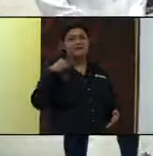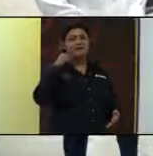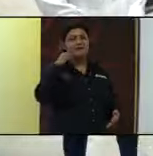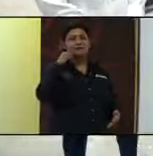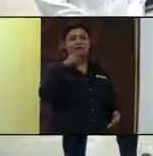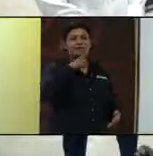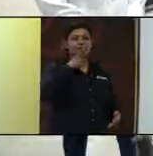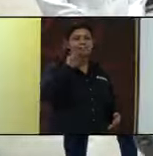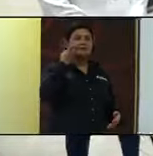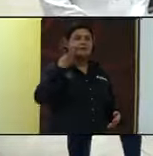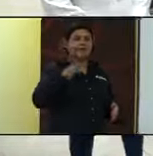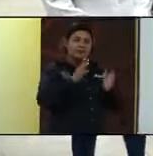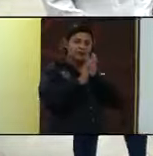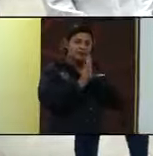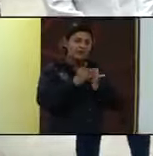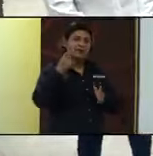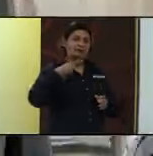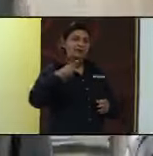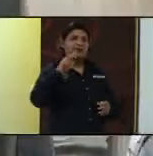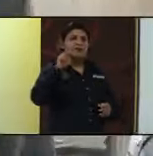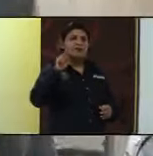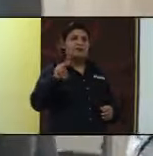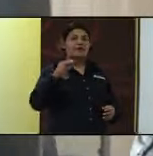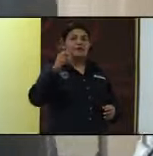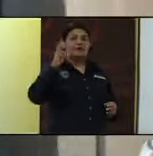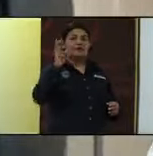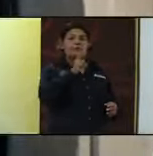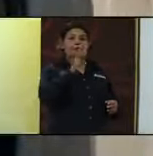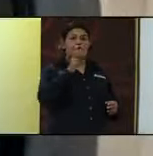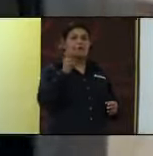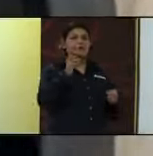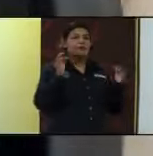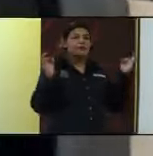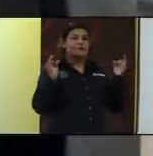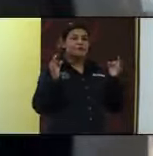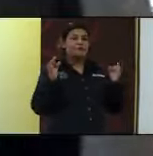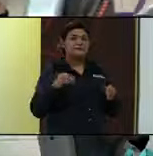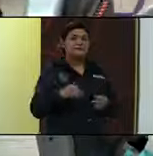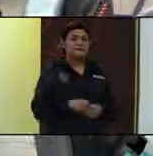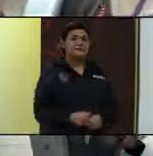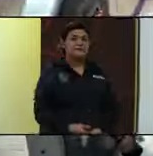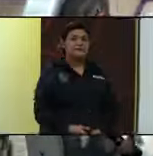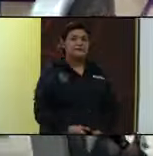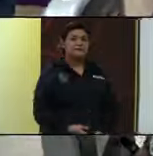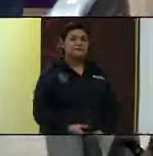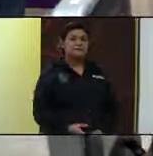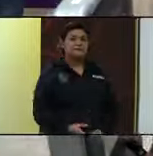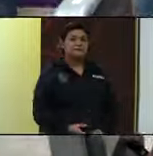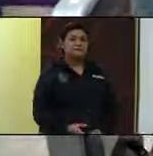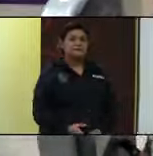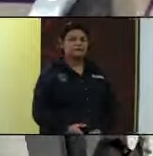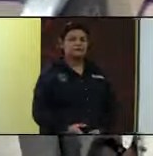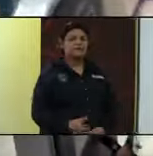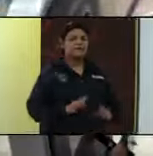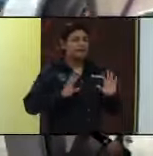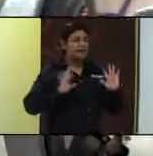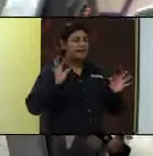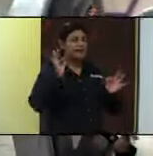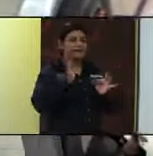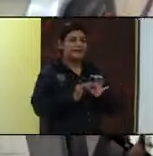instrucción de que se le estableciera ahí aire acondicionado. ¿Ya está? ¿Ya está el aire? Ah, ya